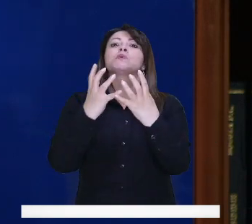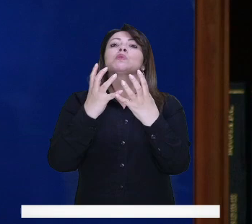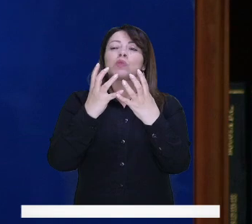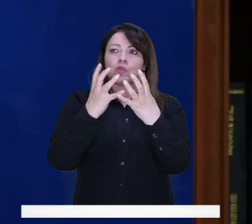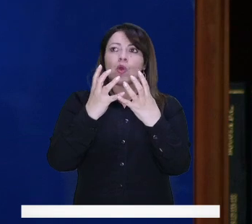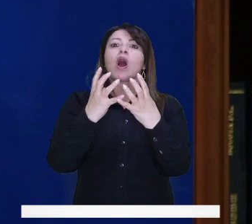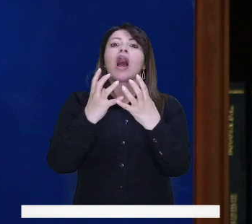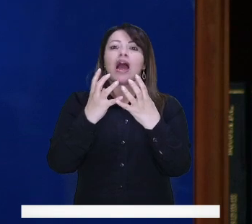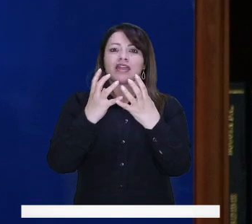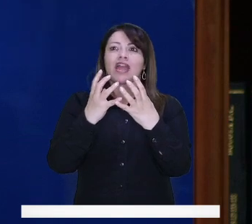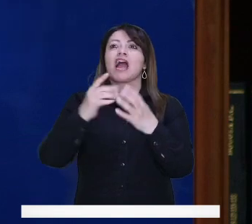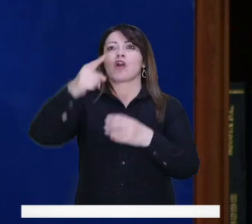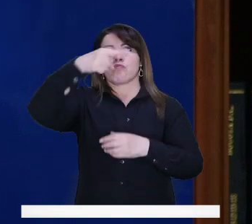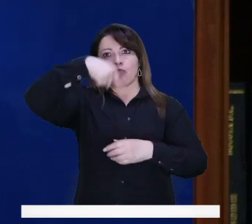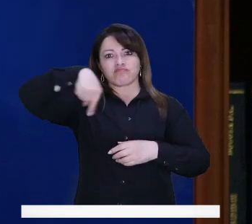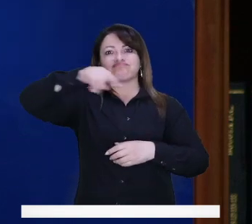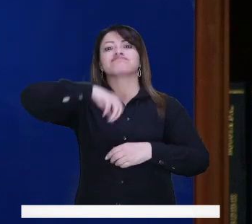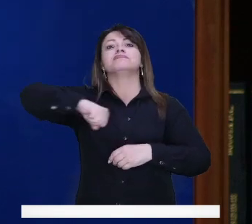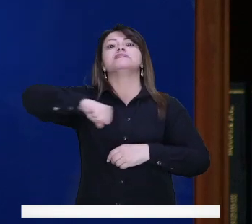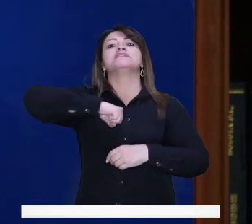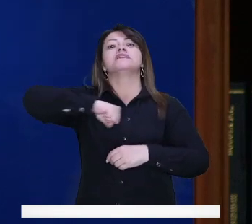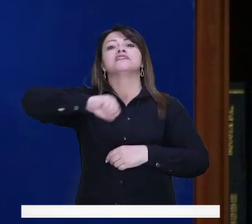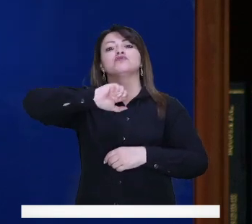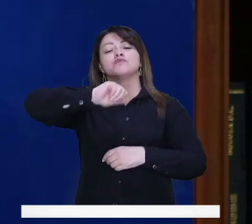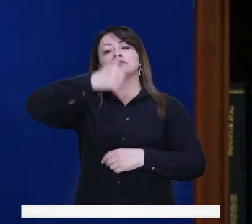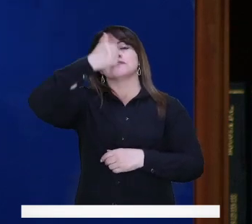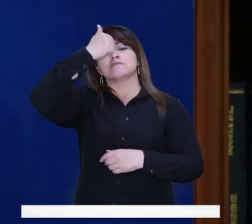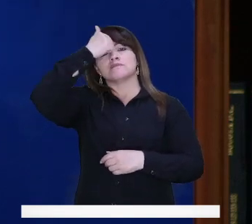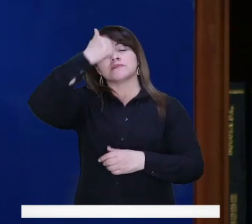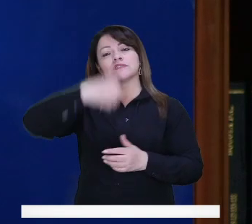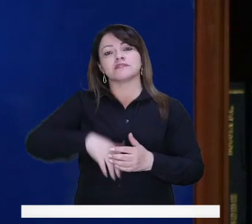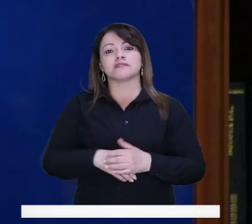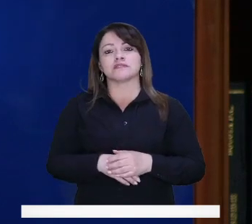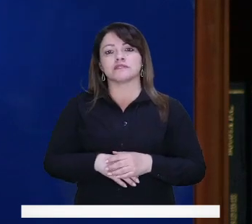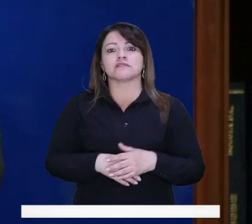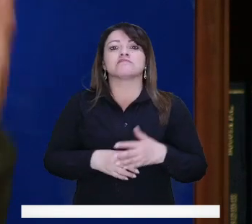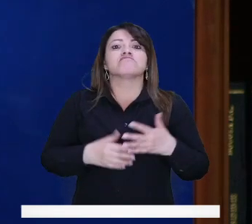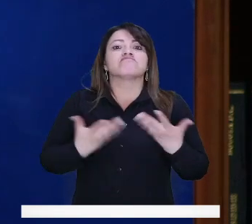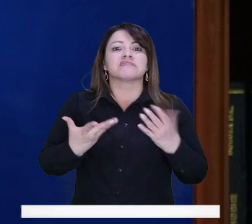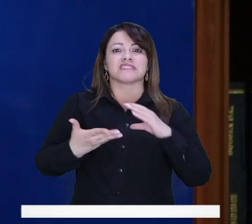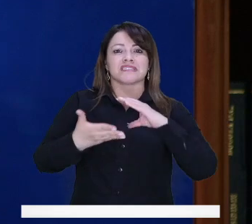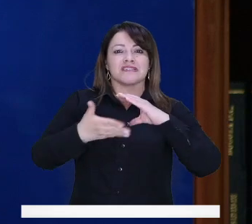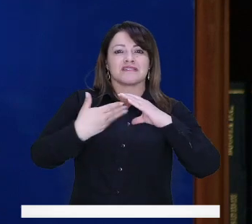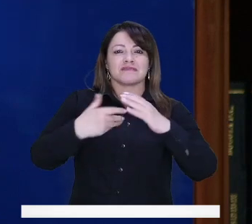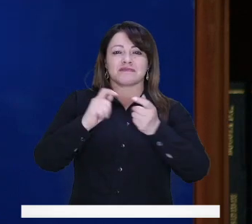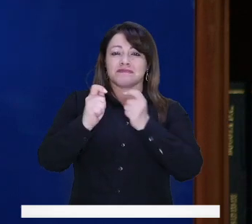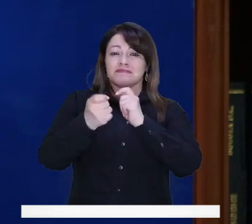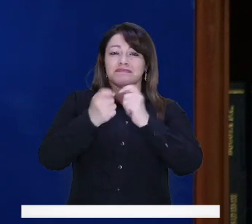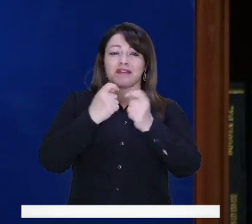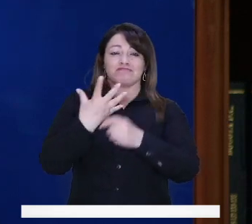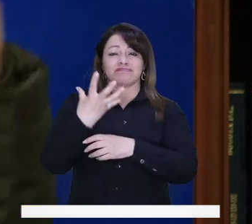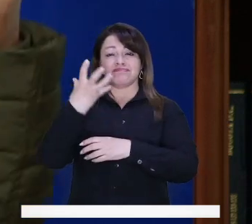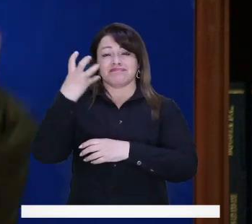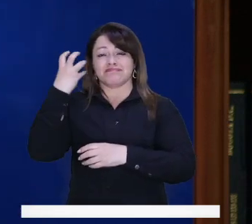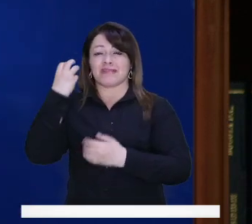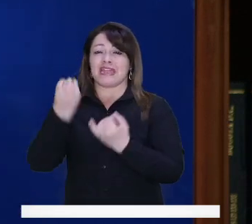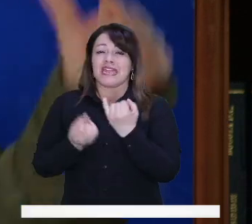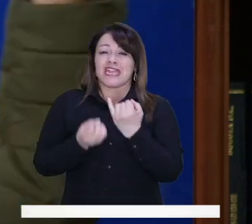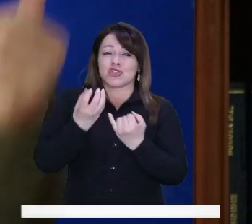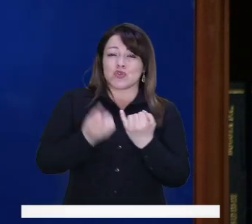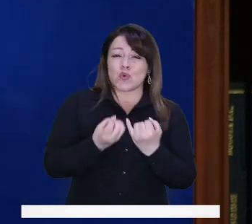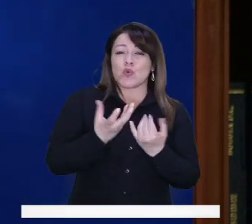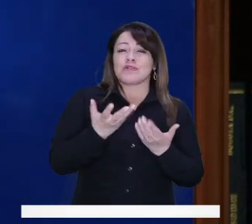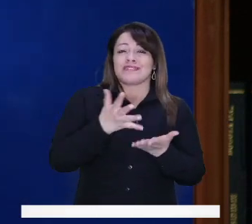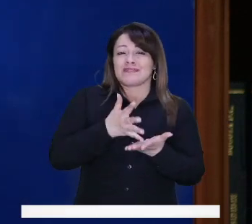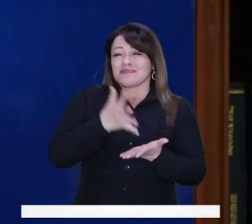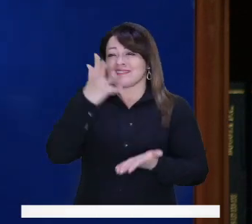como efectivamente un sujeto de derechos fundamentales. Y nosotros, con todo este fenómeno del antropocentrismo, la industrialización,